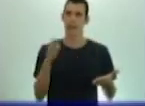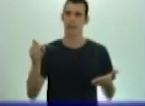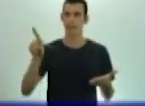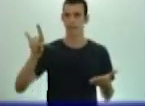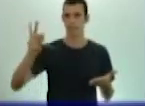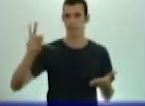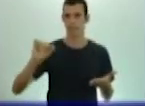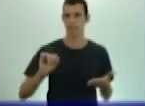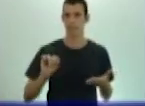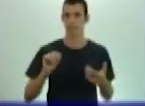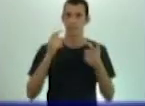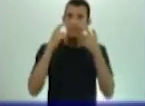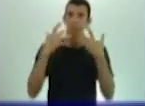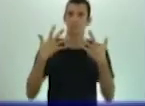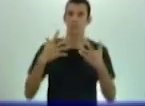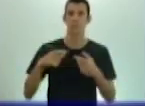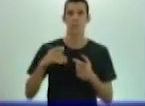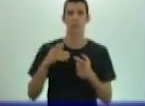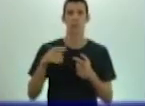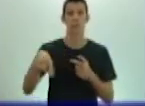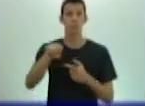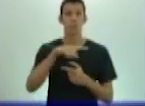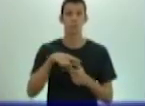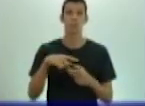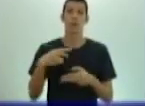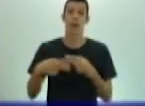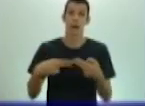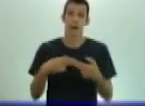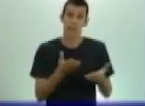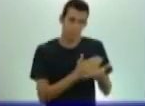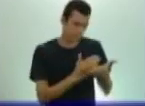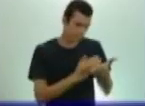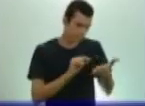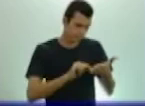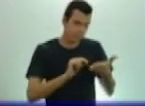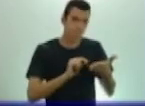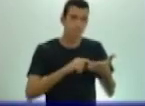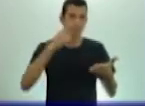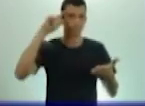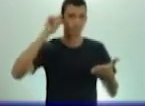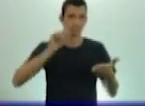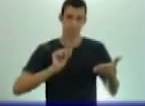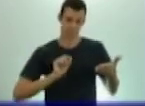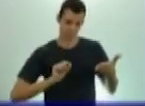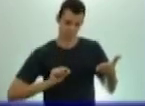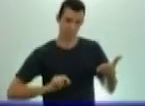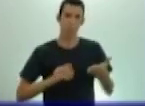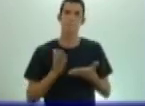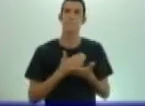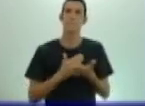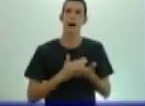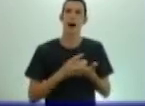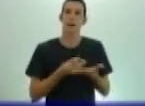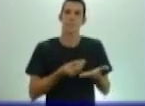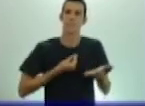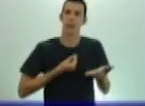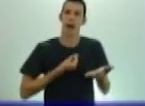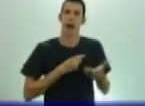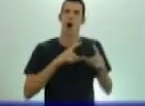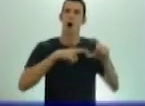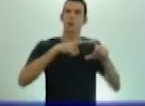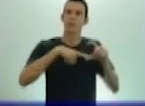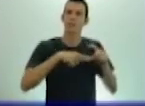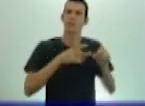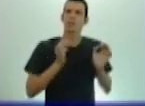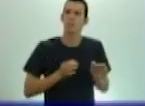Es importante, estudiante, que usted localice su libro de texto, estas páginas, y que la anote en su libreta, porque ahí van a estar referidas todas las actividades